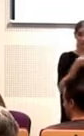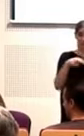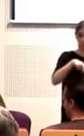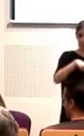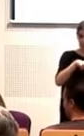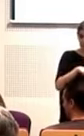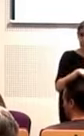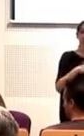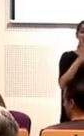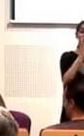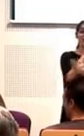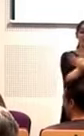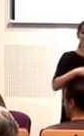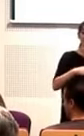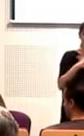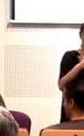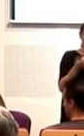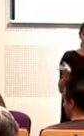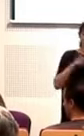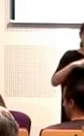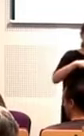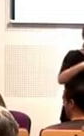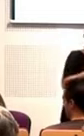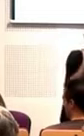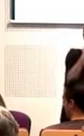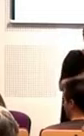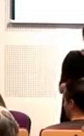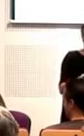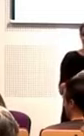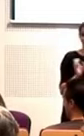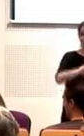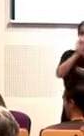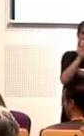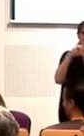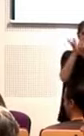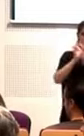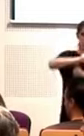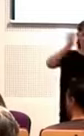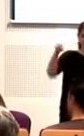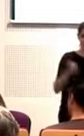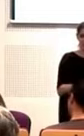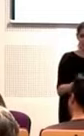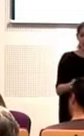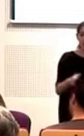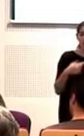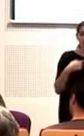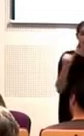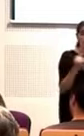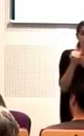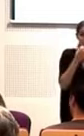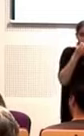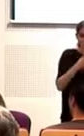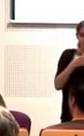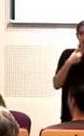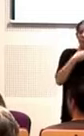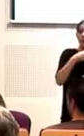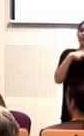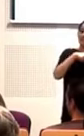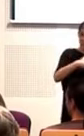con discapacidad tenemos matriculados en nuestras aulas. Entonces las jornadas han estado muy bien, pero a mí lo que me gustaría es hacer